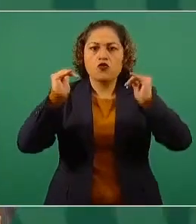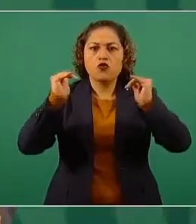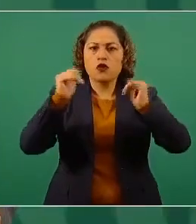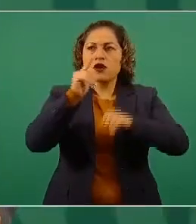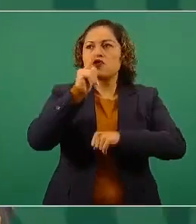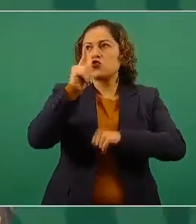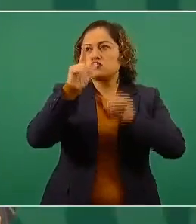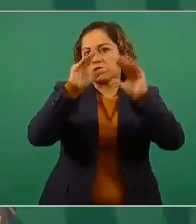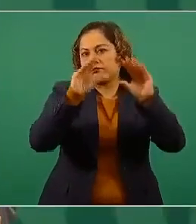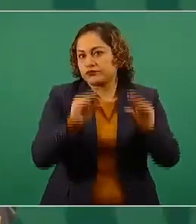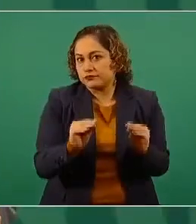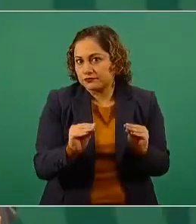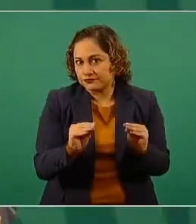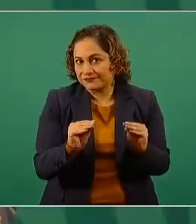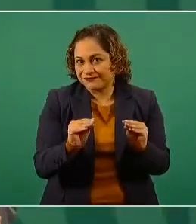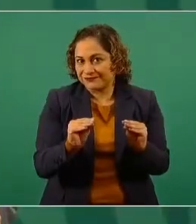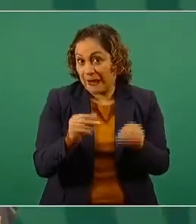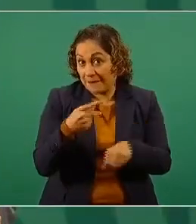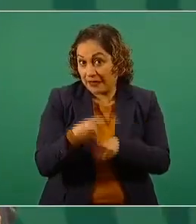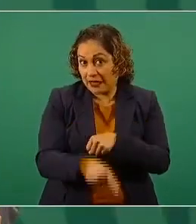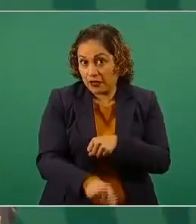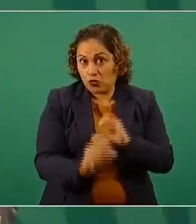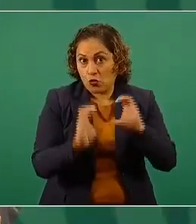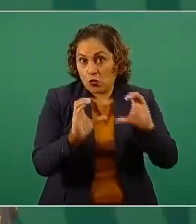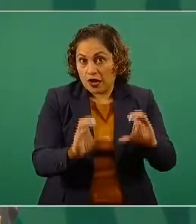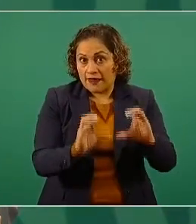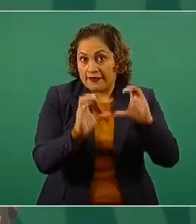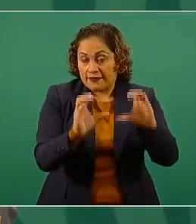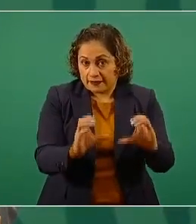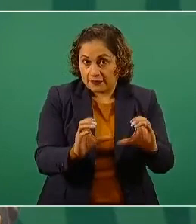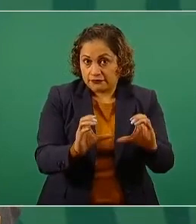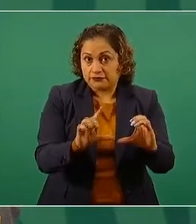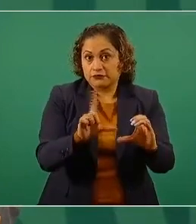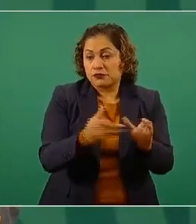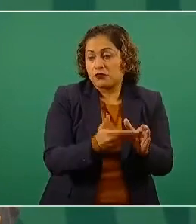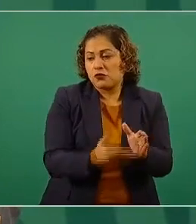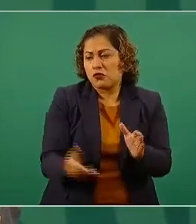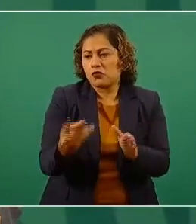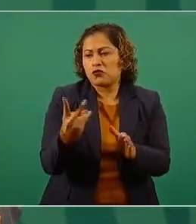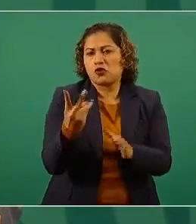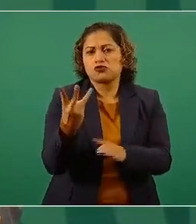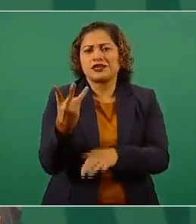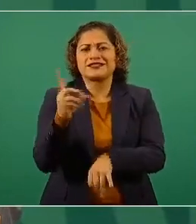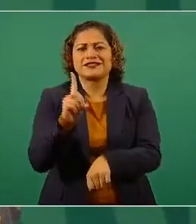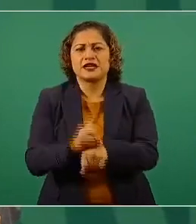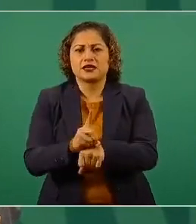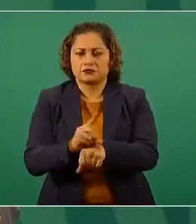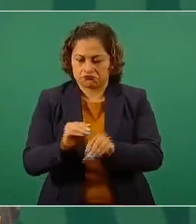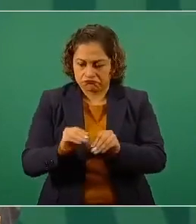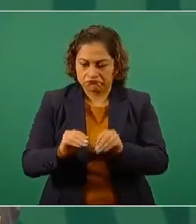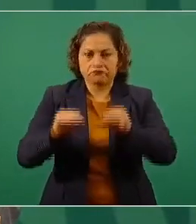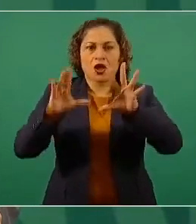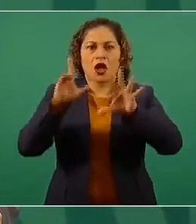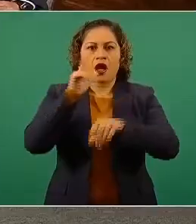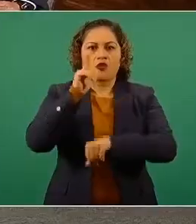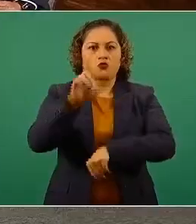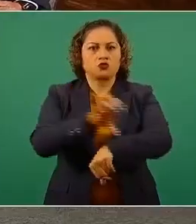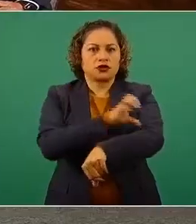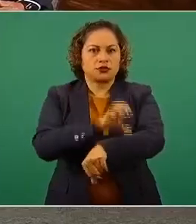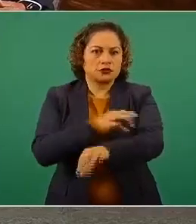3 días ya se restablece el servicio por los trabajadores.